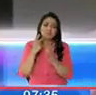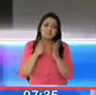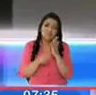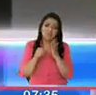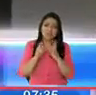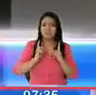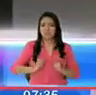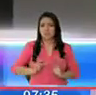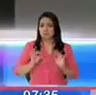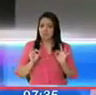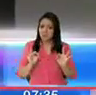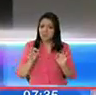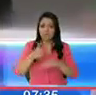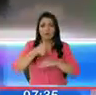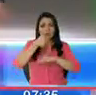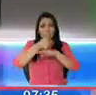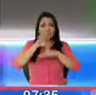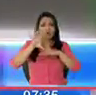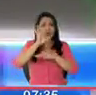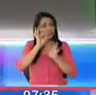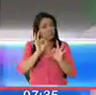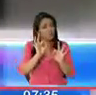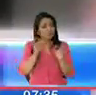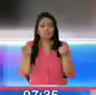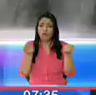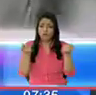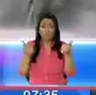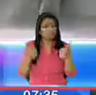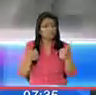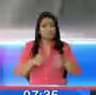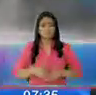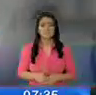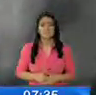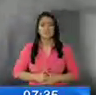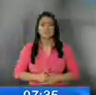medidas junto con las autoridades del colegio y ellos están manejando la situación. Informó Rosalena Vasconet.